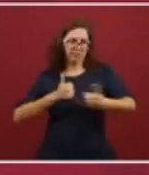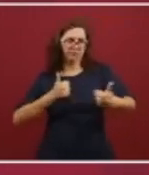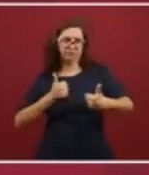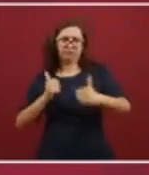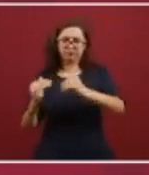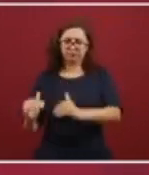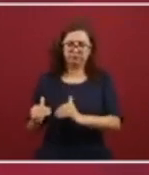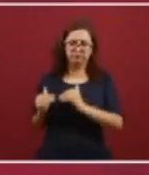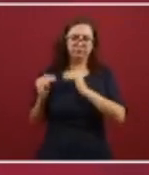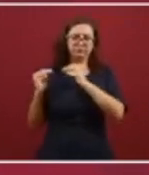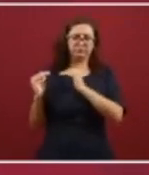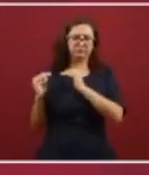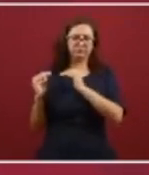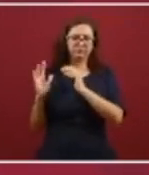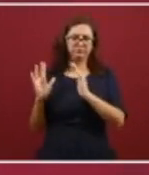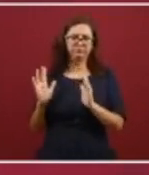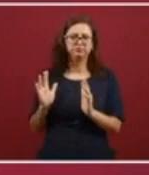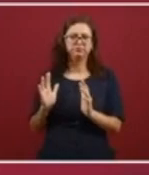nosotros